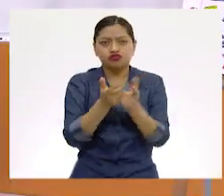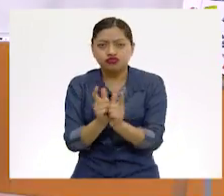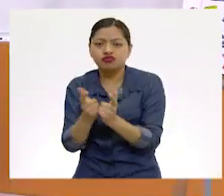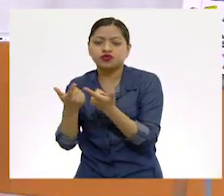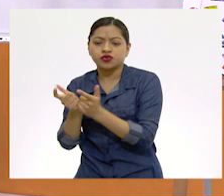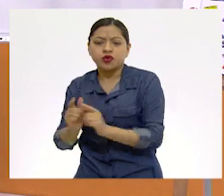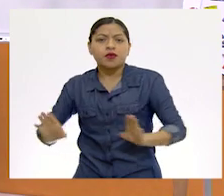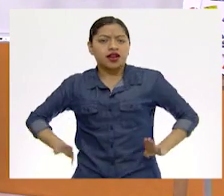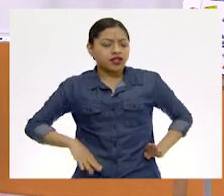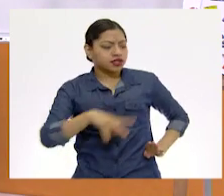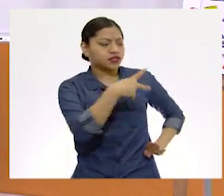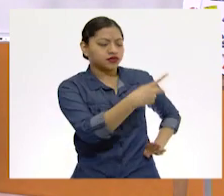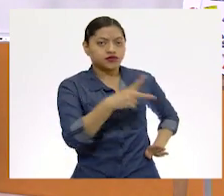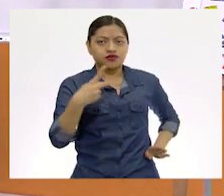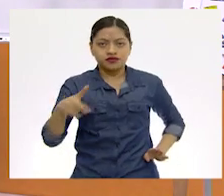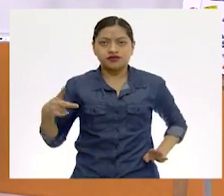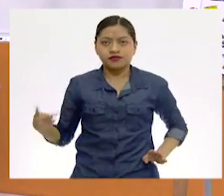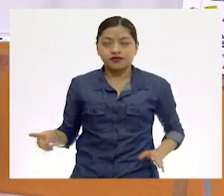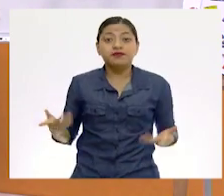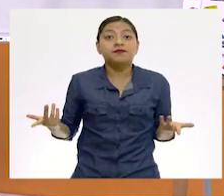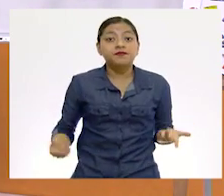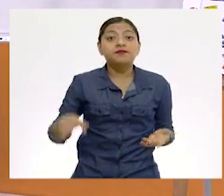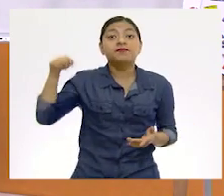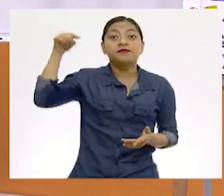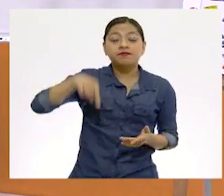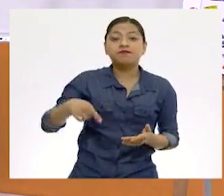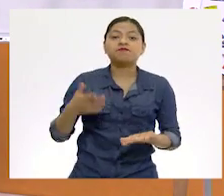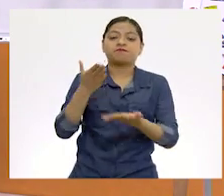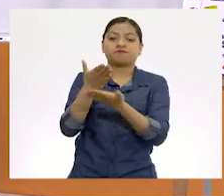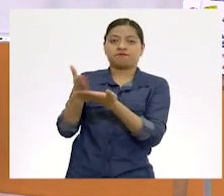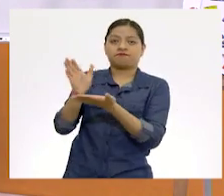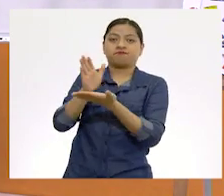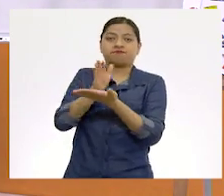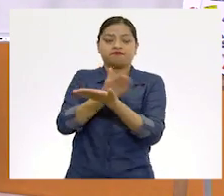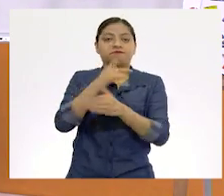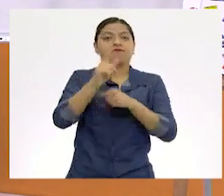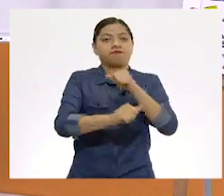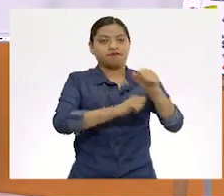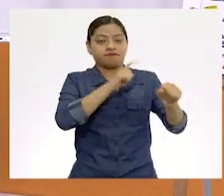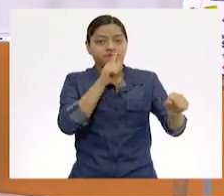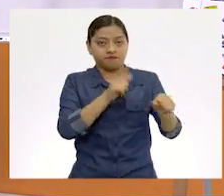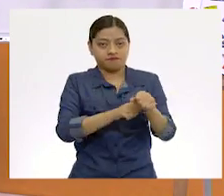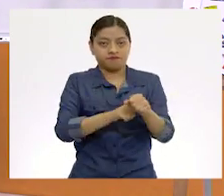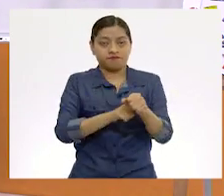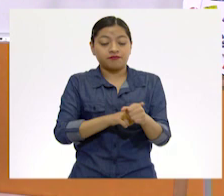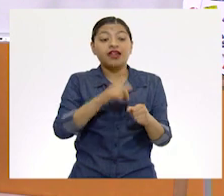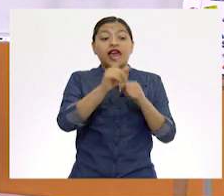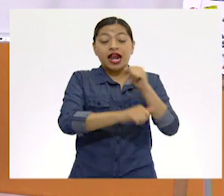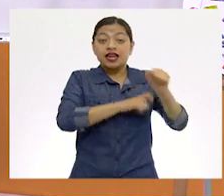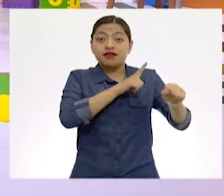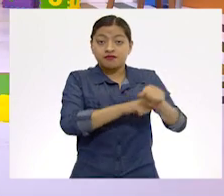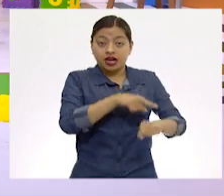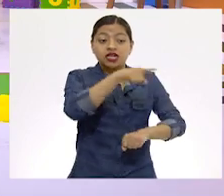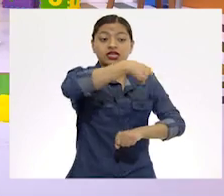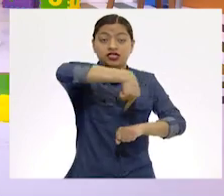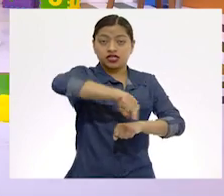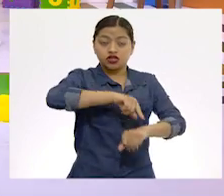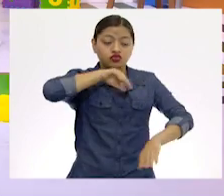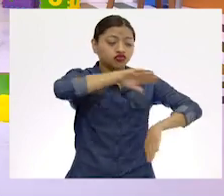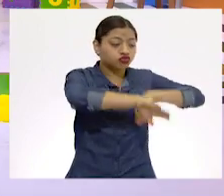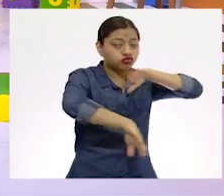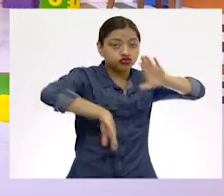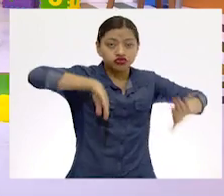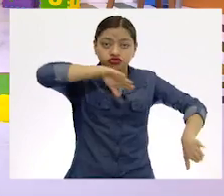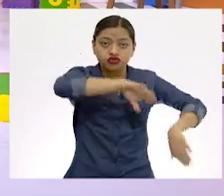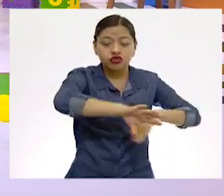sus características. En este caso, vamos a clasificar a los animales en los animales que nadan y los animales